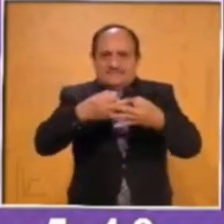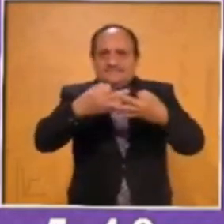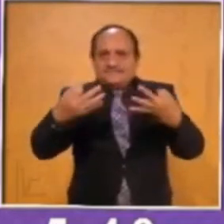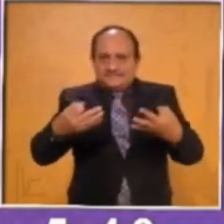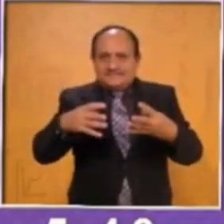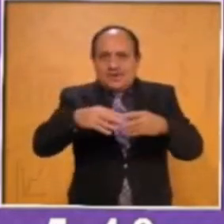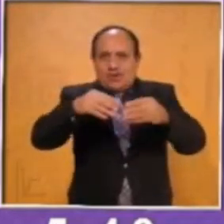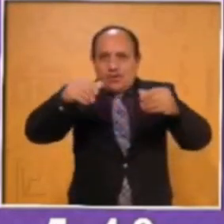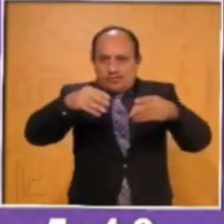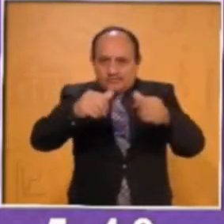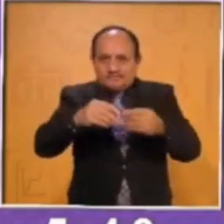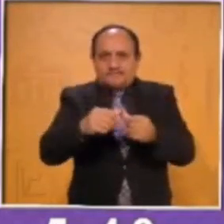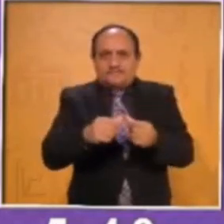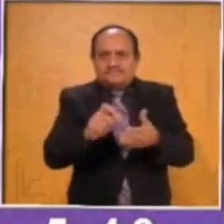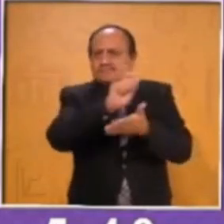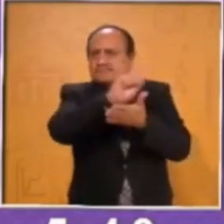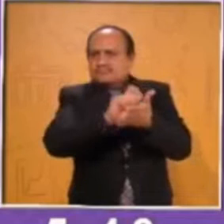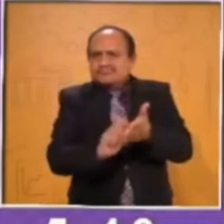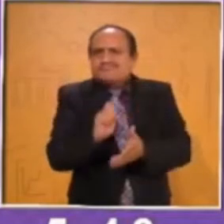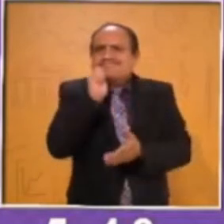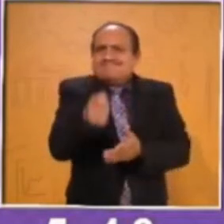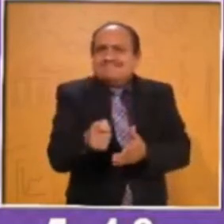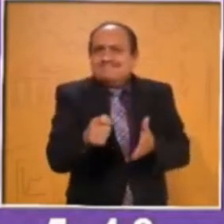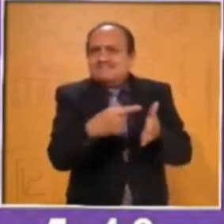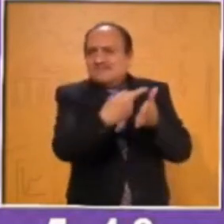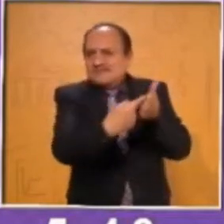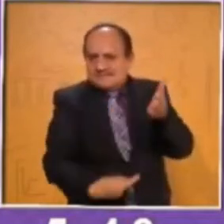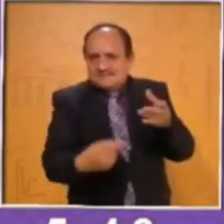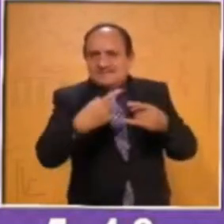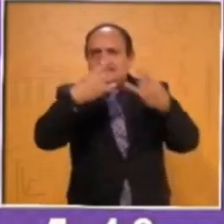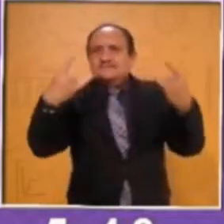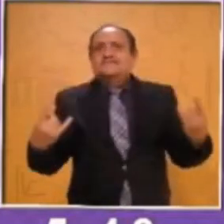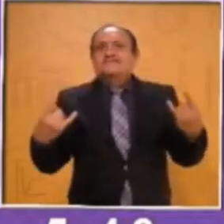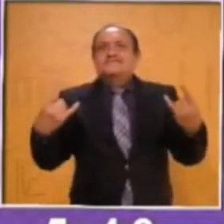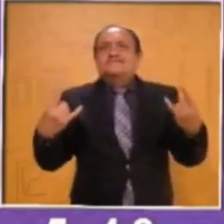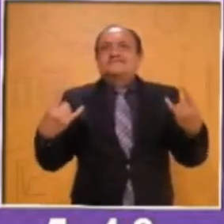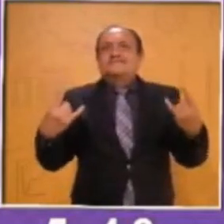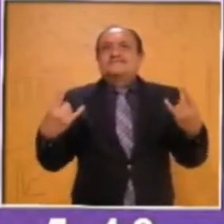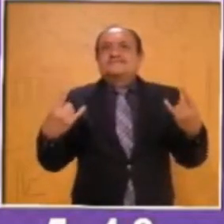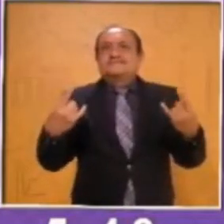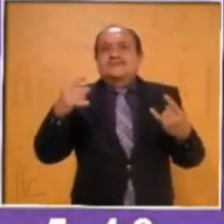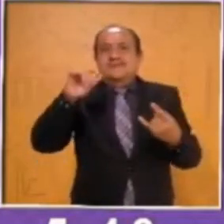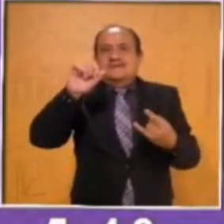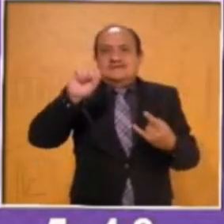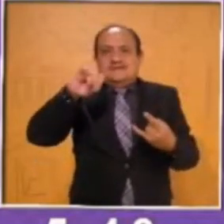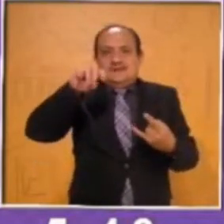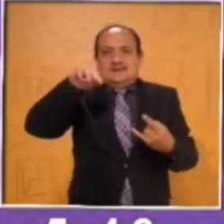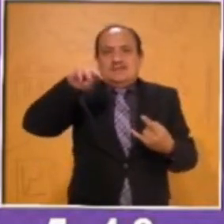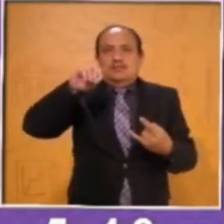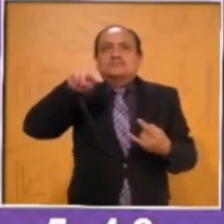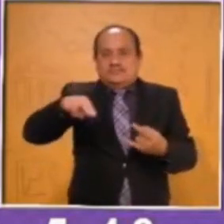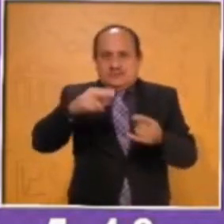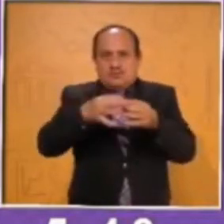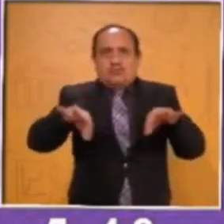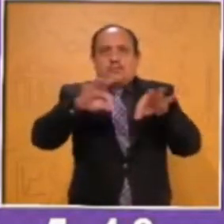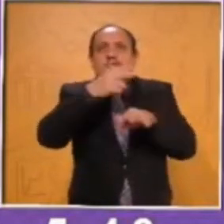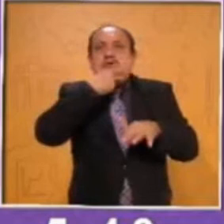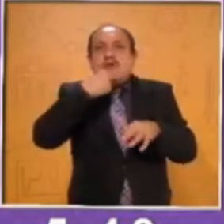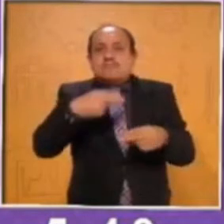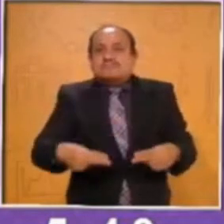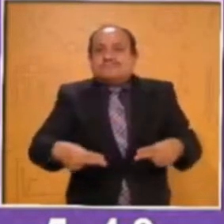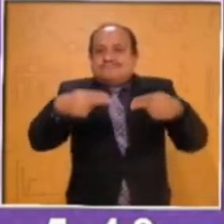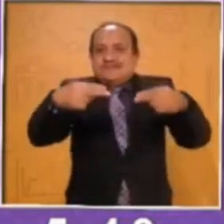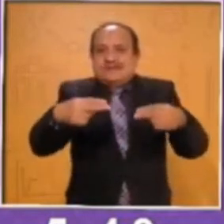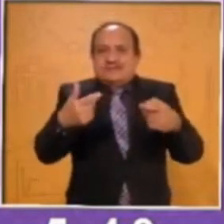principal de este cuento? El relato del cuento es la historia de Simon Crest, un importante hombre de negocios de